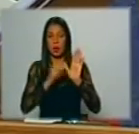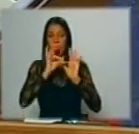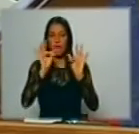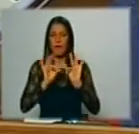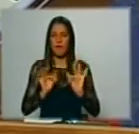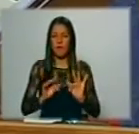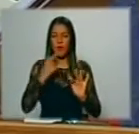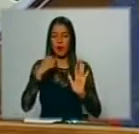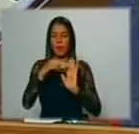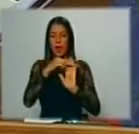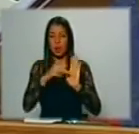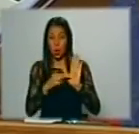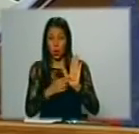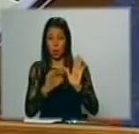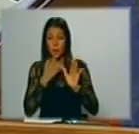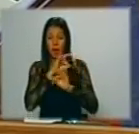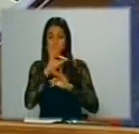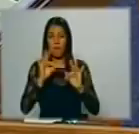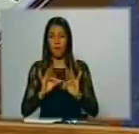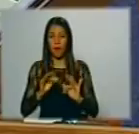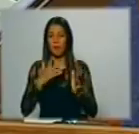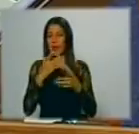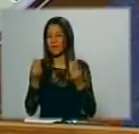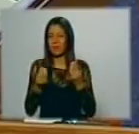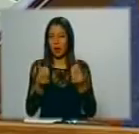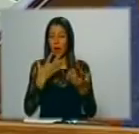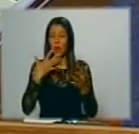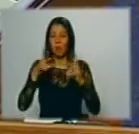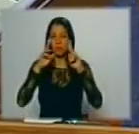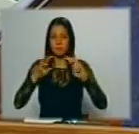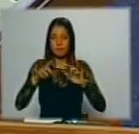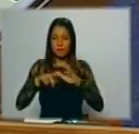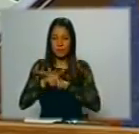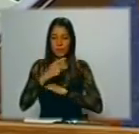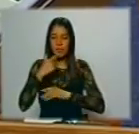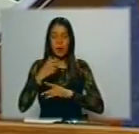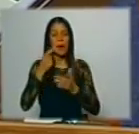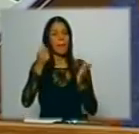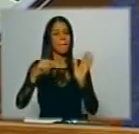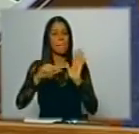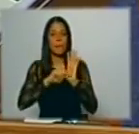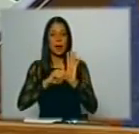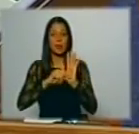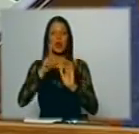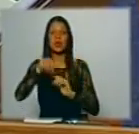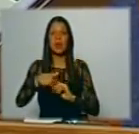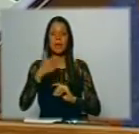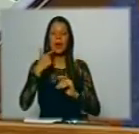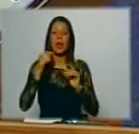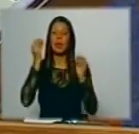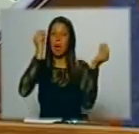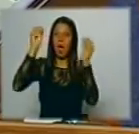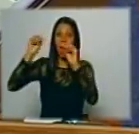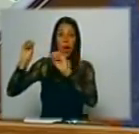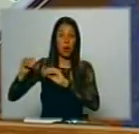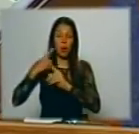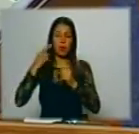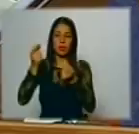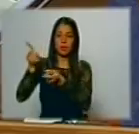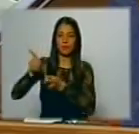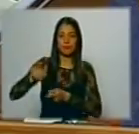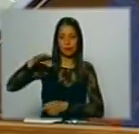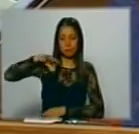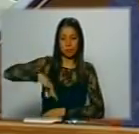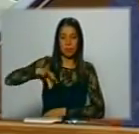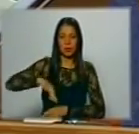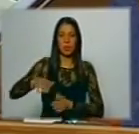metodologías, requisitos, condiciones y demás aspectos necesarios para el análisis de los costos y a la determinación de los márgenes de ganancia para la fijación